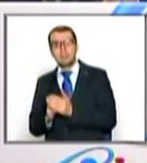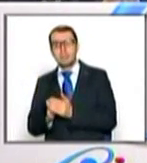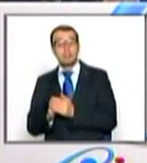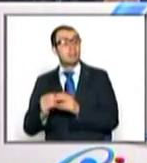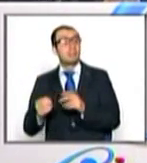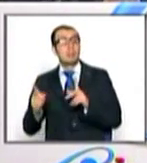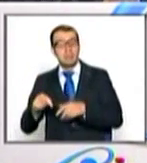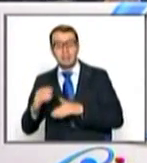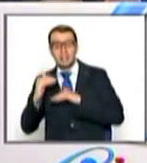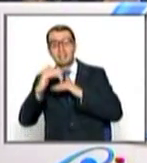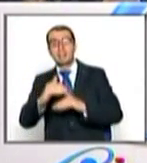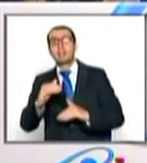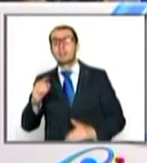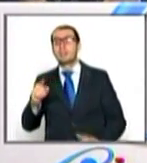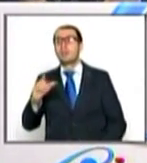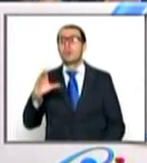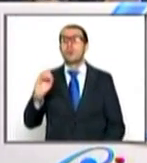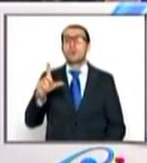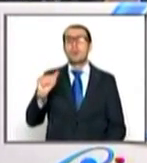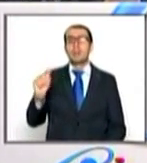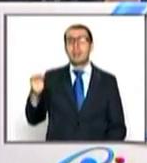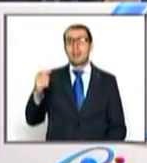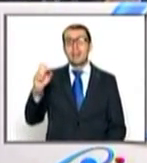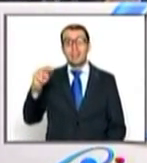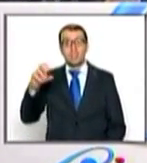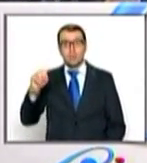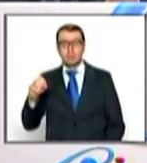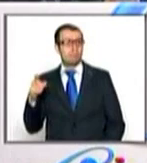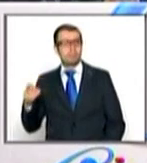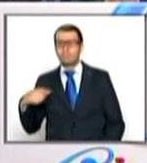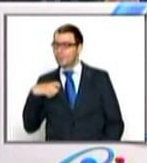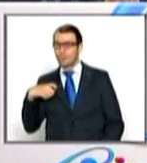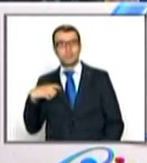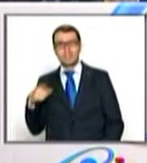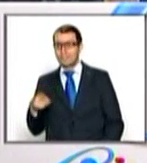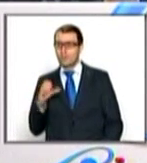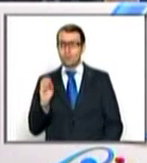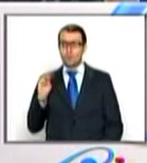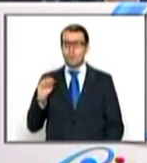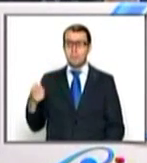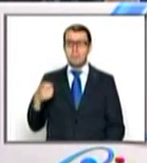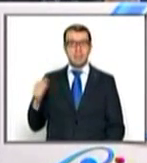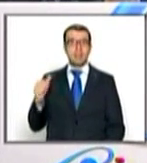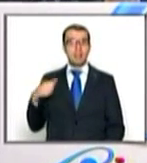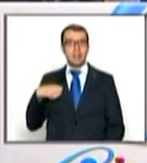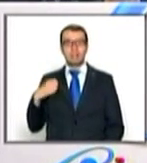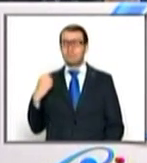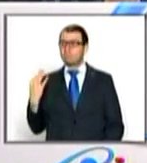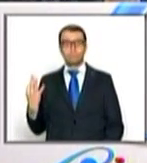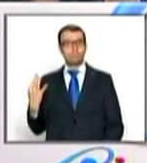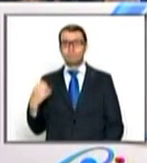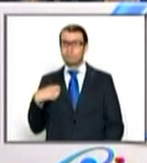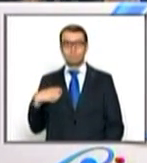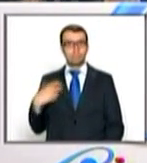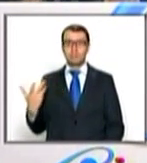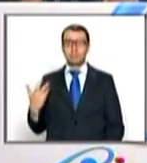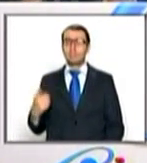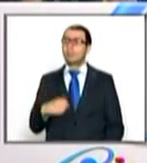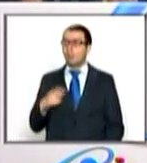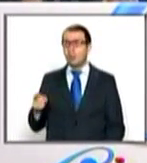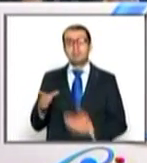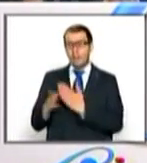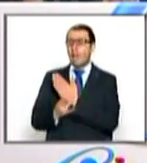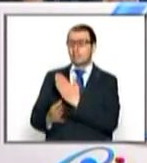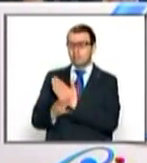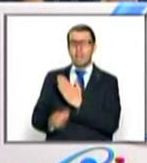tienen nada de omega 3. Tienen una gran cantidad de aceites que no tienen la calidad ni las condiciones mínimas para que usted busque su salud. Ni